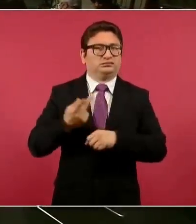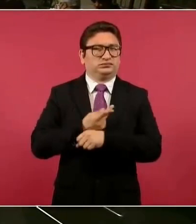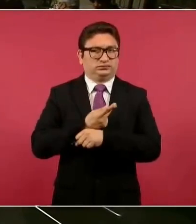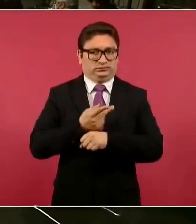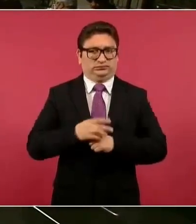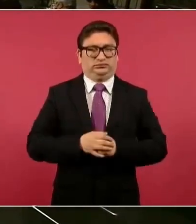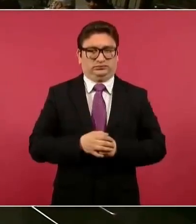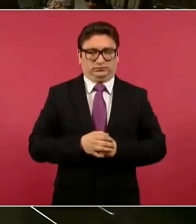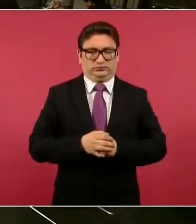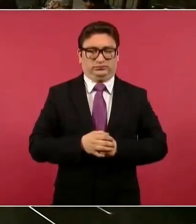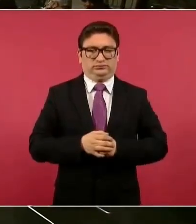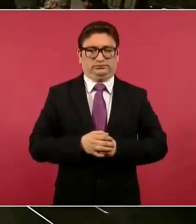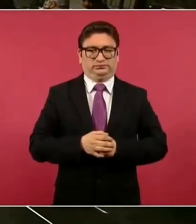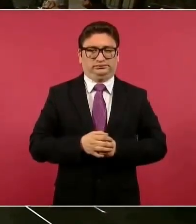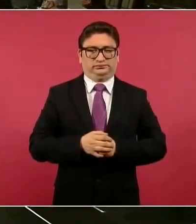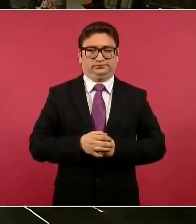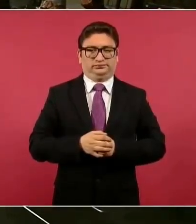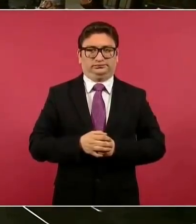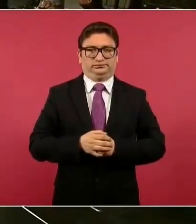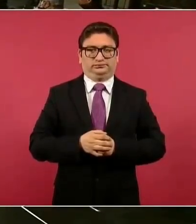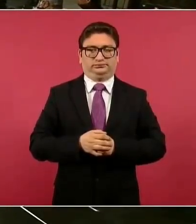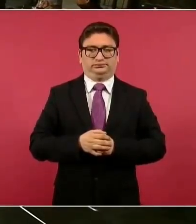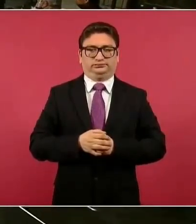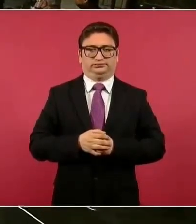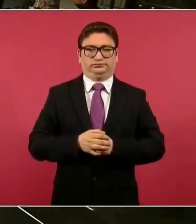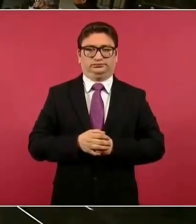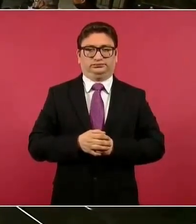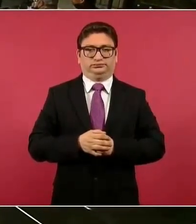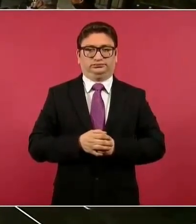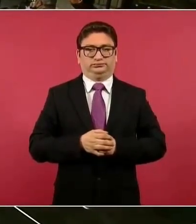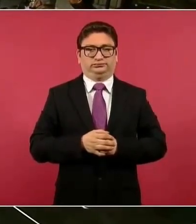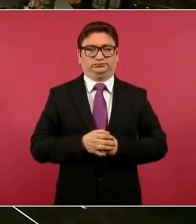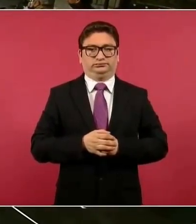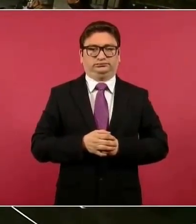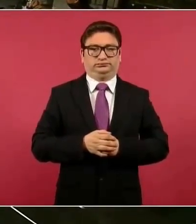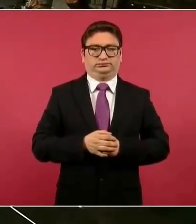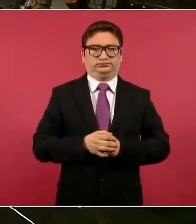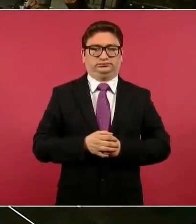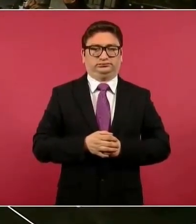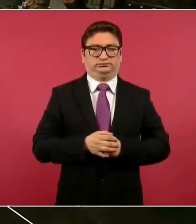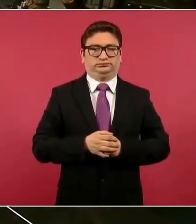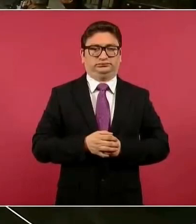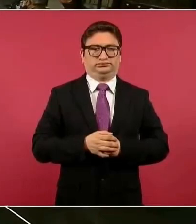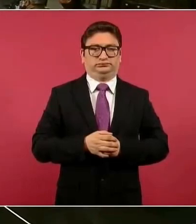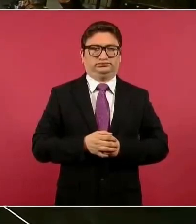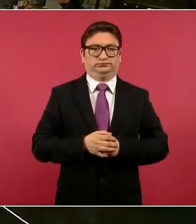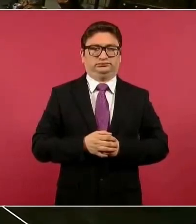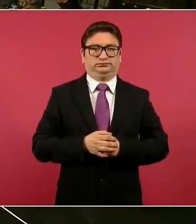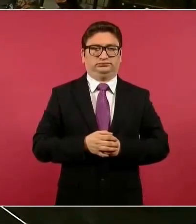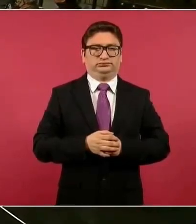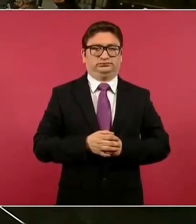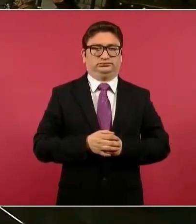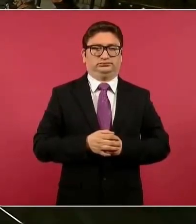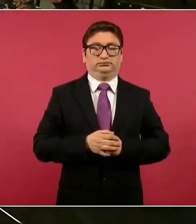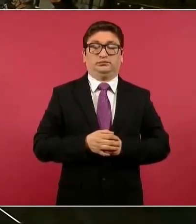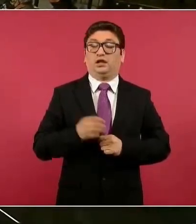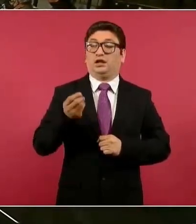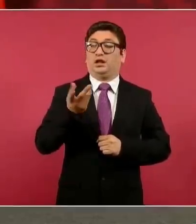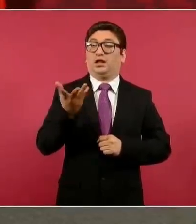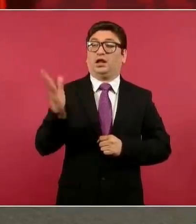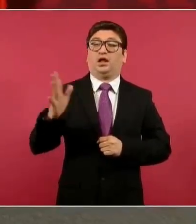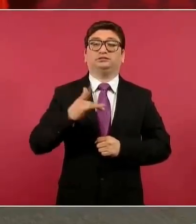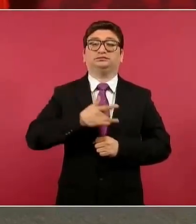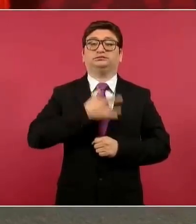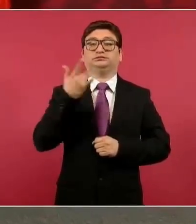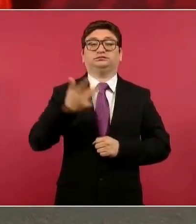los hicieron sentirse muy informados, superiores,